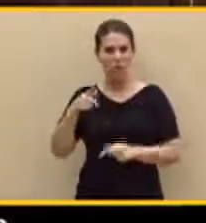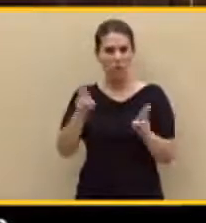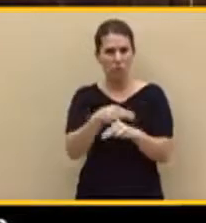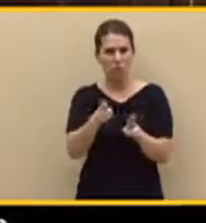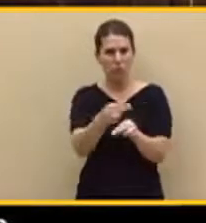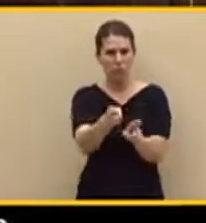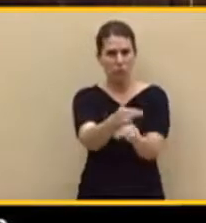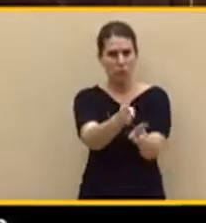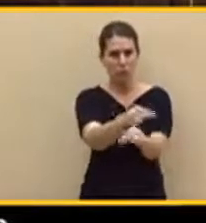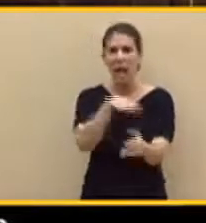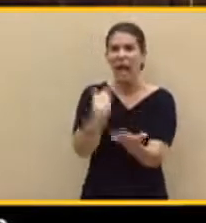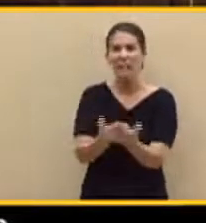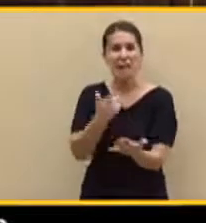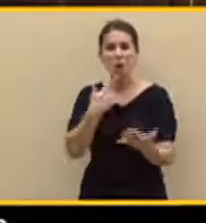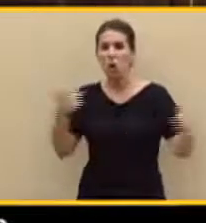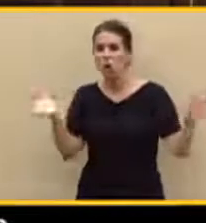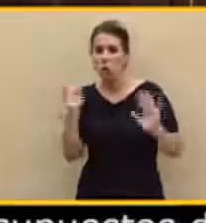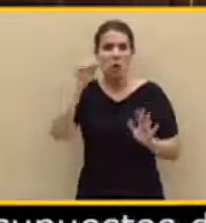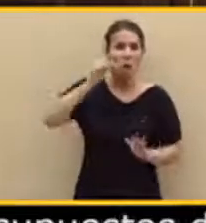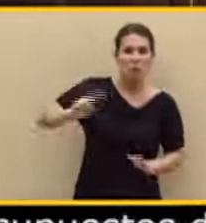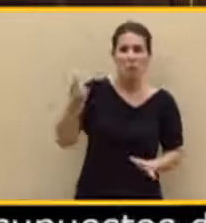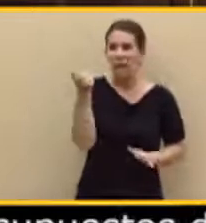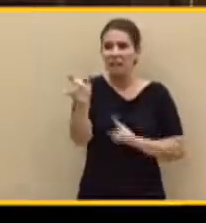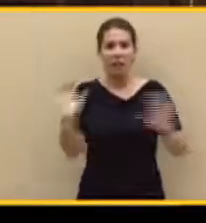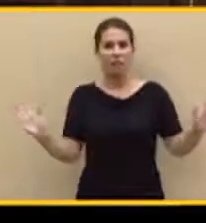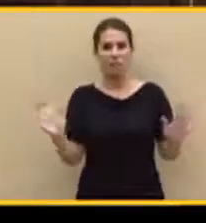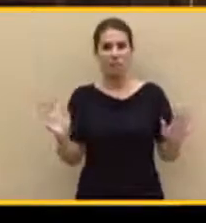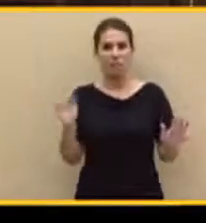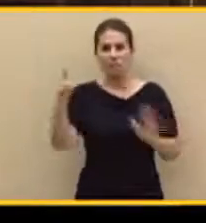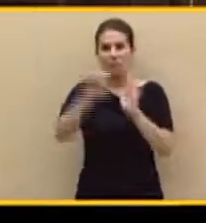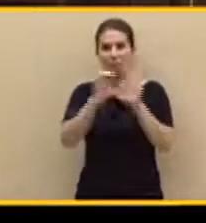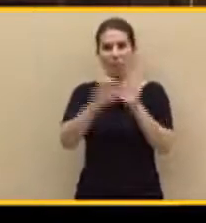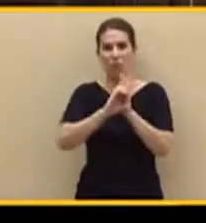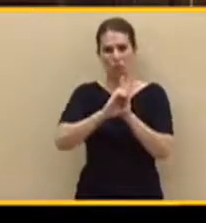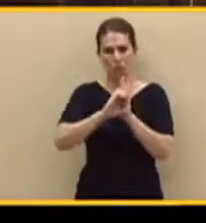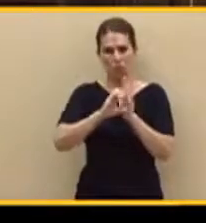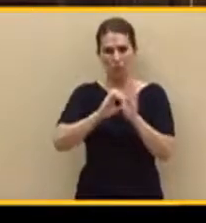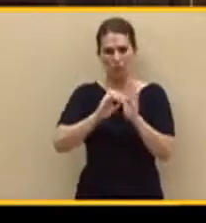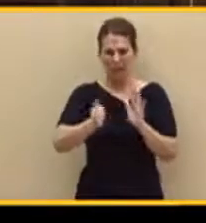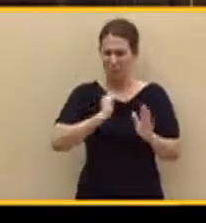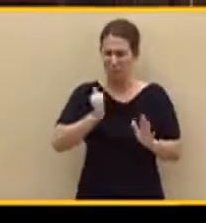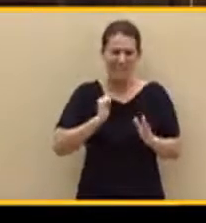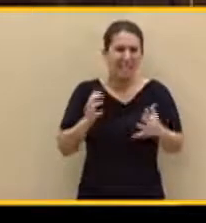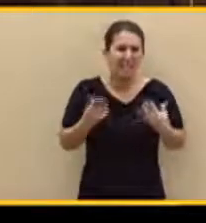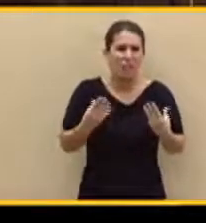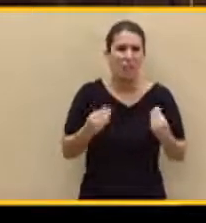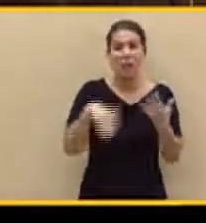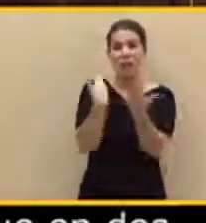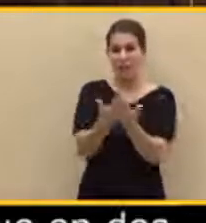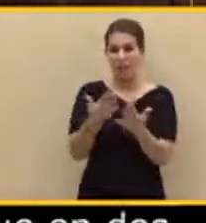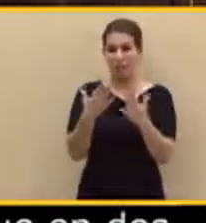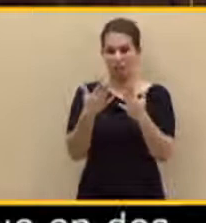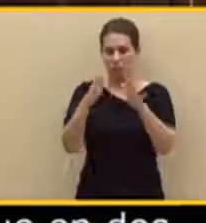partidas presupuestarias afectadas. Retorcieron tanto la Constitución, señorías, que en dos ocasiones la Mesa del Congreso permitió